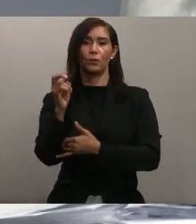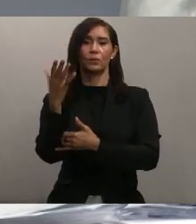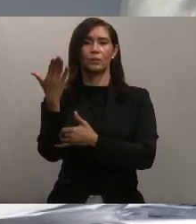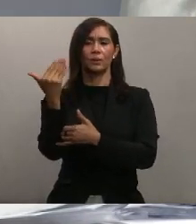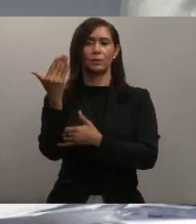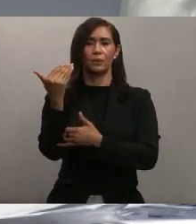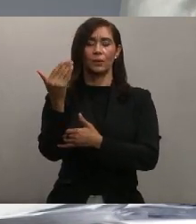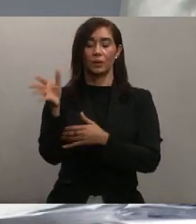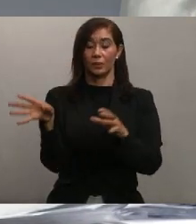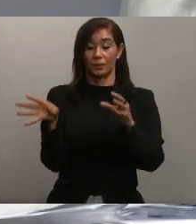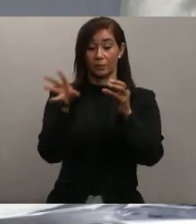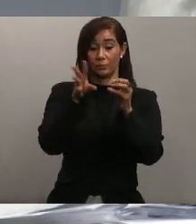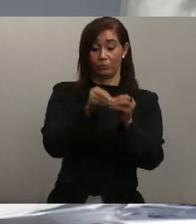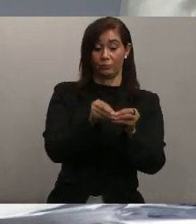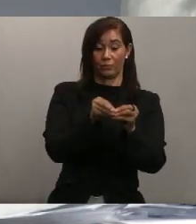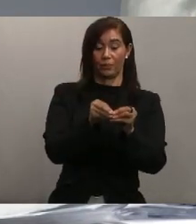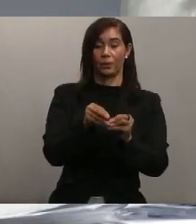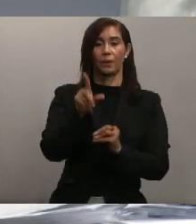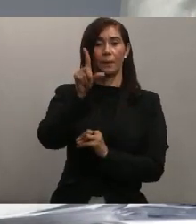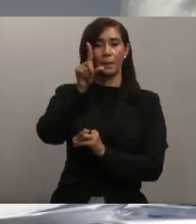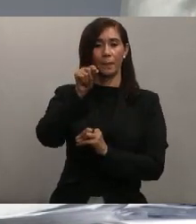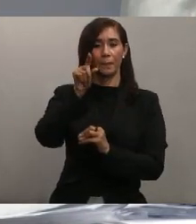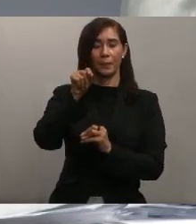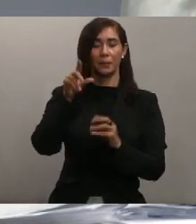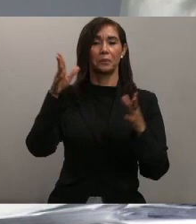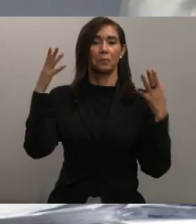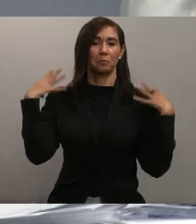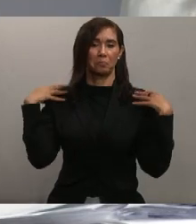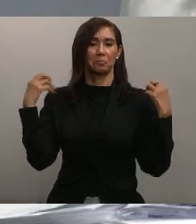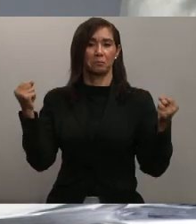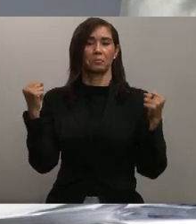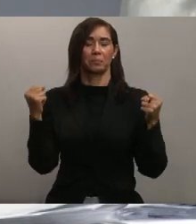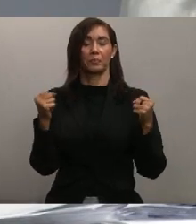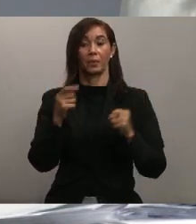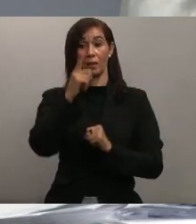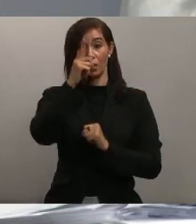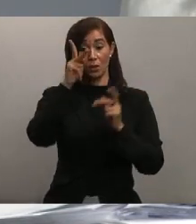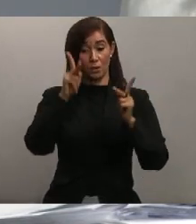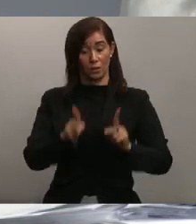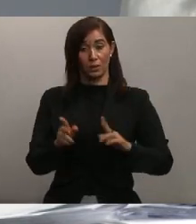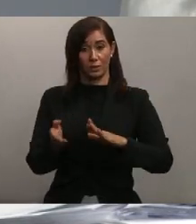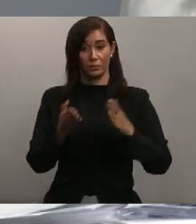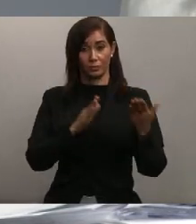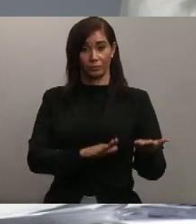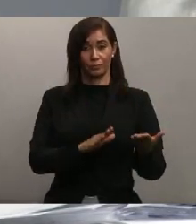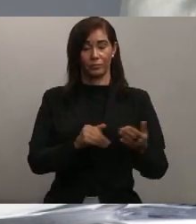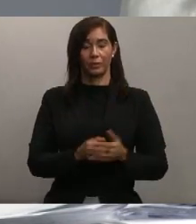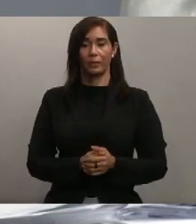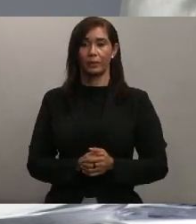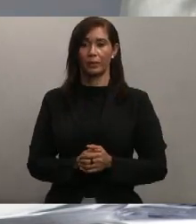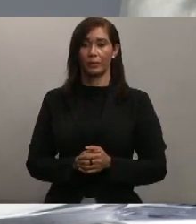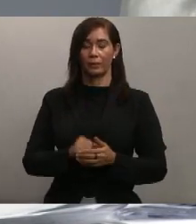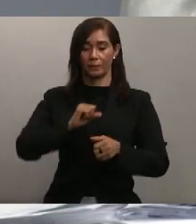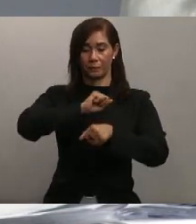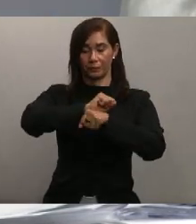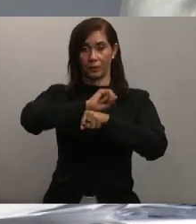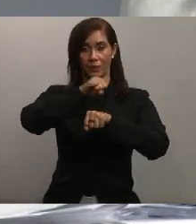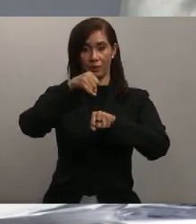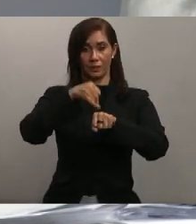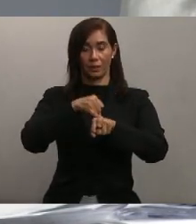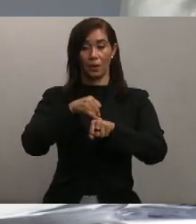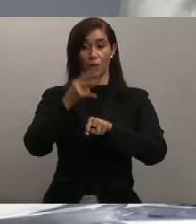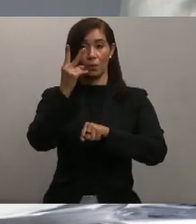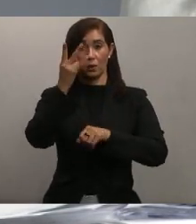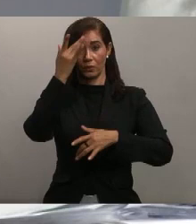215 acumulados, 20 recuperados, 1 fallecimiento. San Juan,